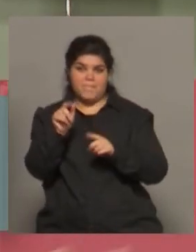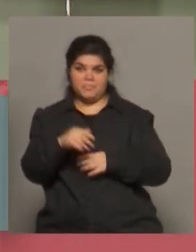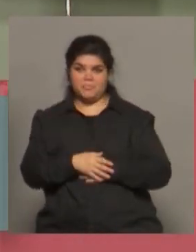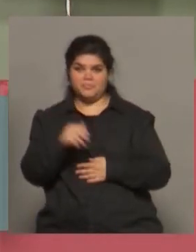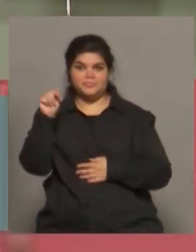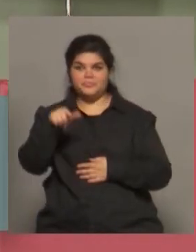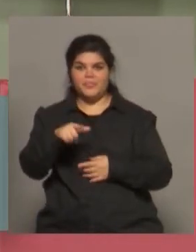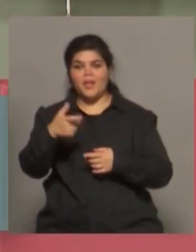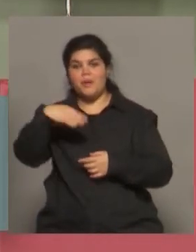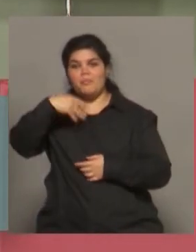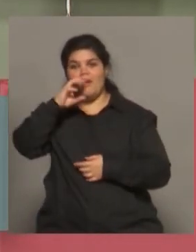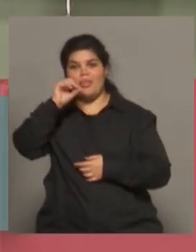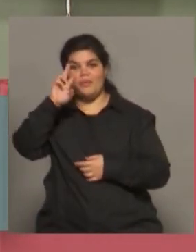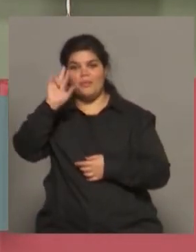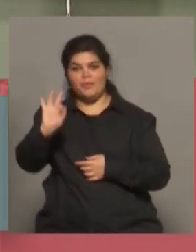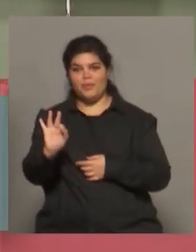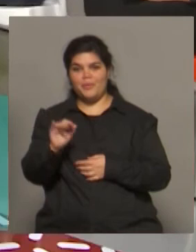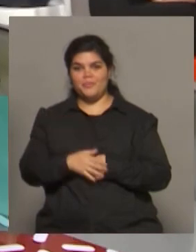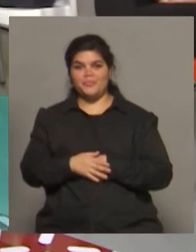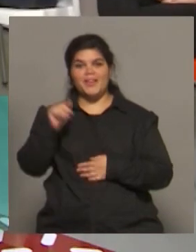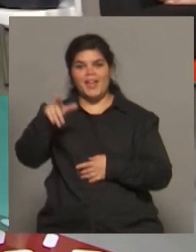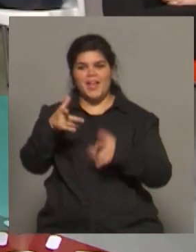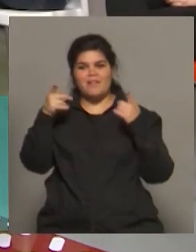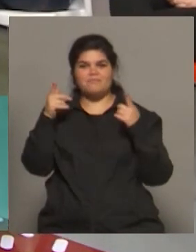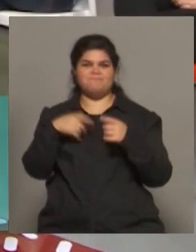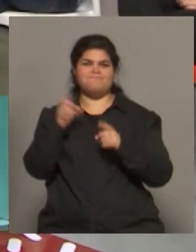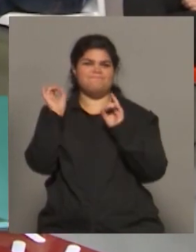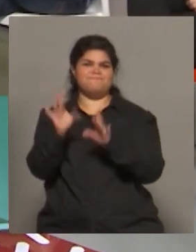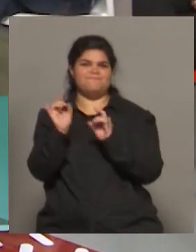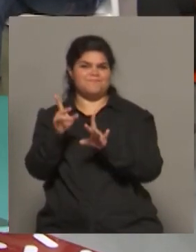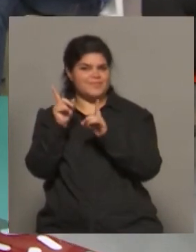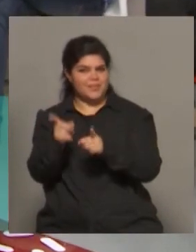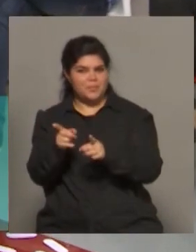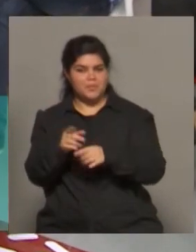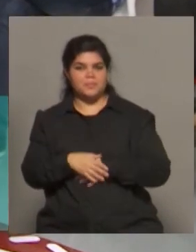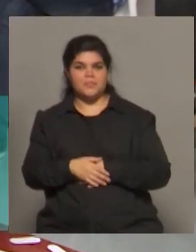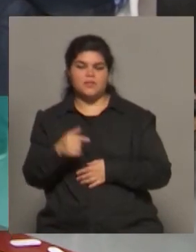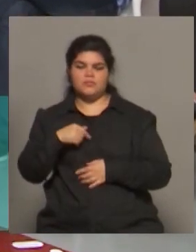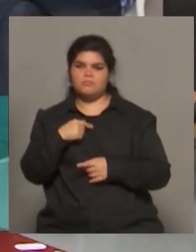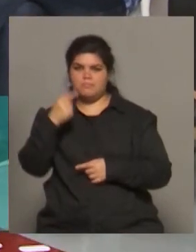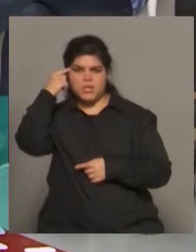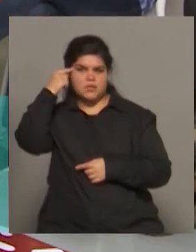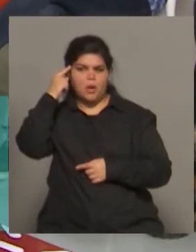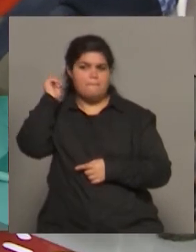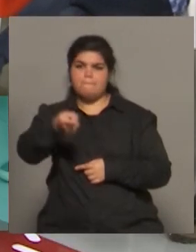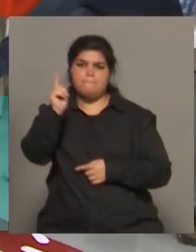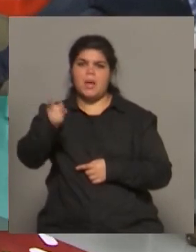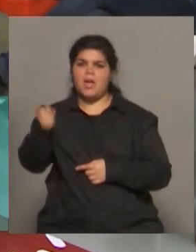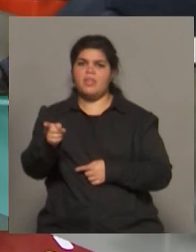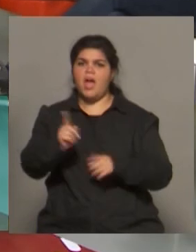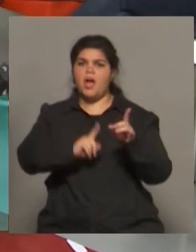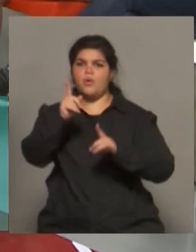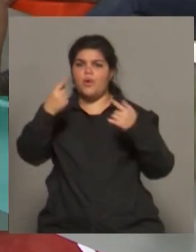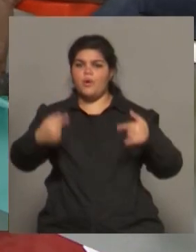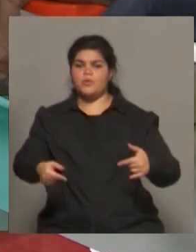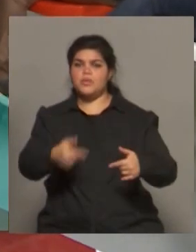a Maduro, salió obviamente a repudiar esta acción. Entonces, bueno, me parece que se están cometiendo acciones arbitrarias que tienen que ver con algunas pretensiones